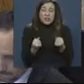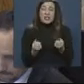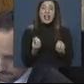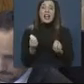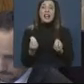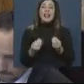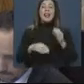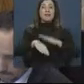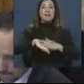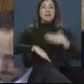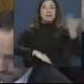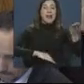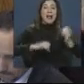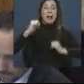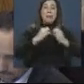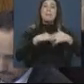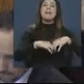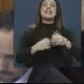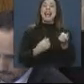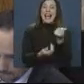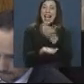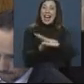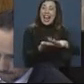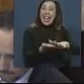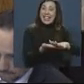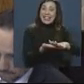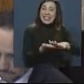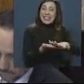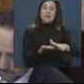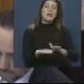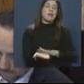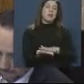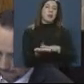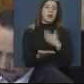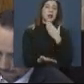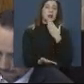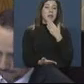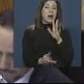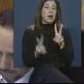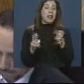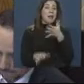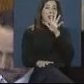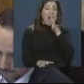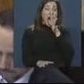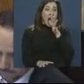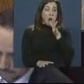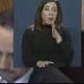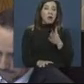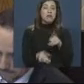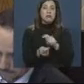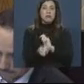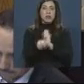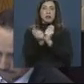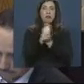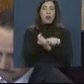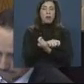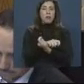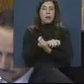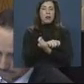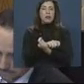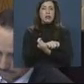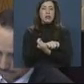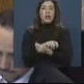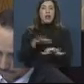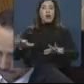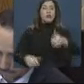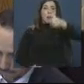son concesiones a título gratuito, como ha pasado también con el agua, se han convertido en bienes